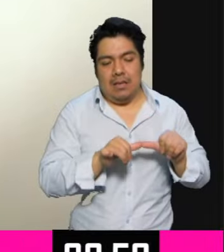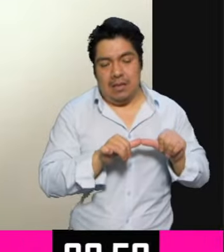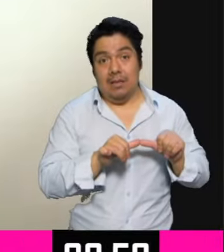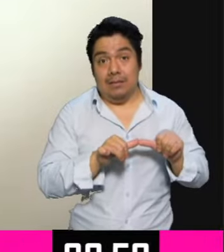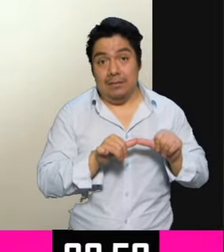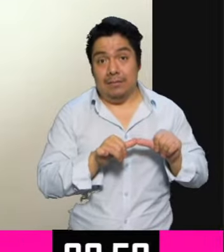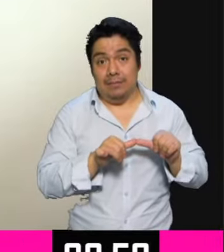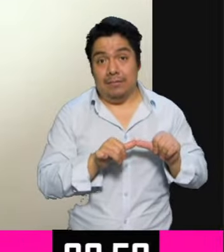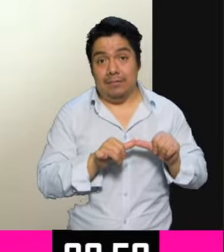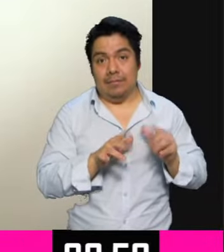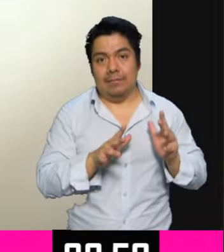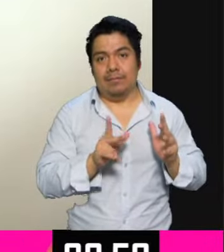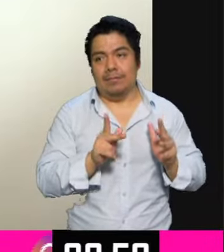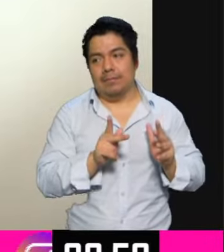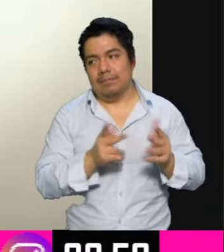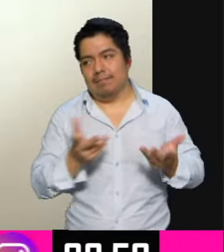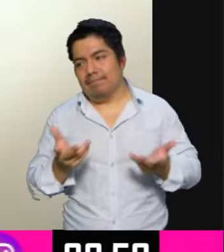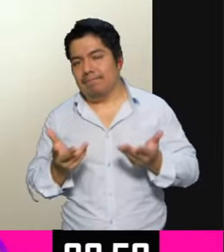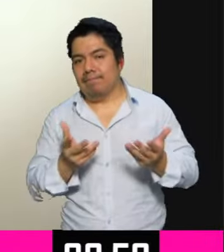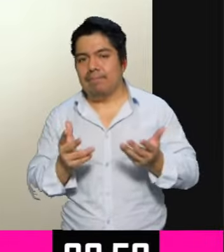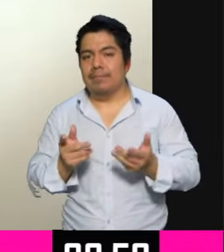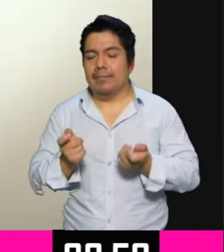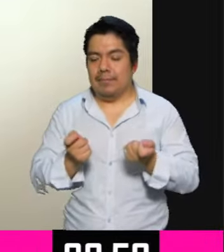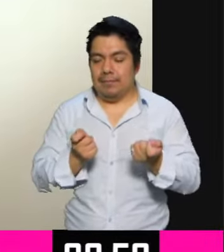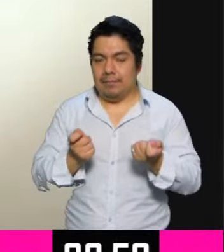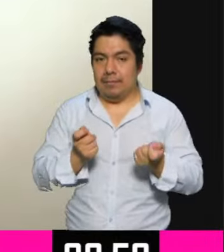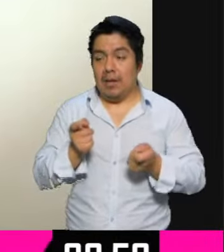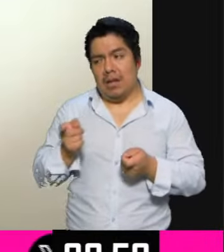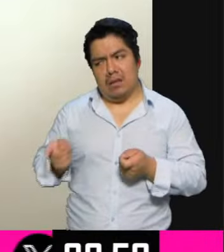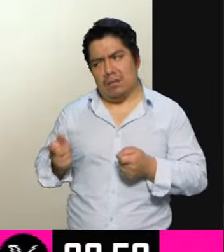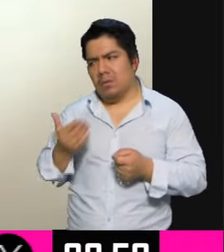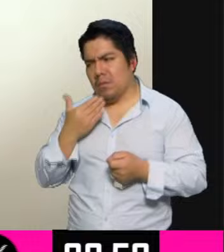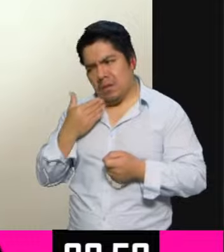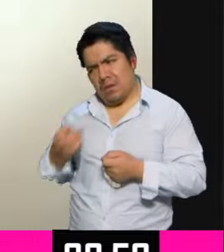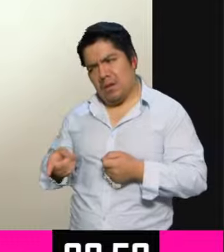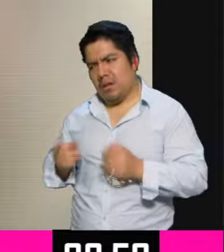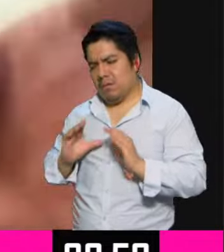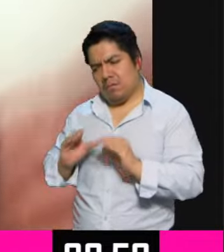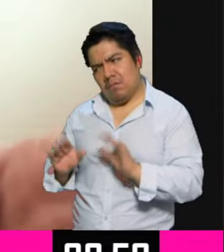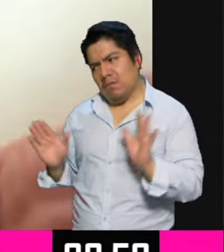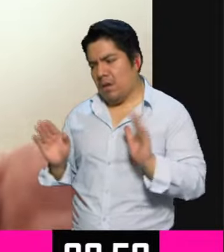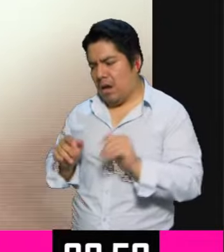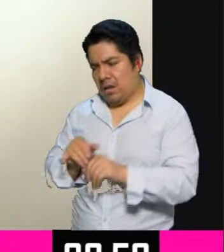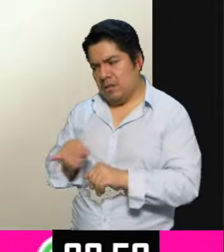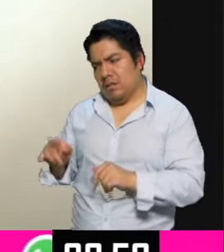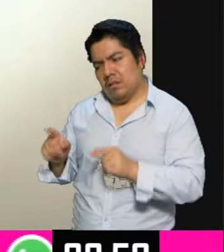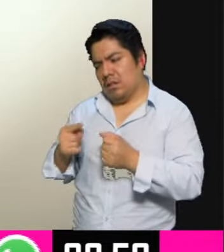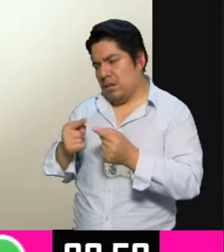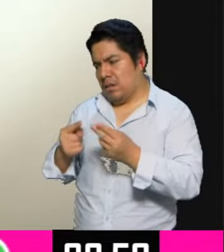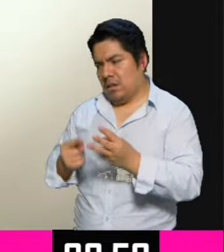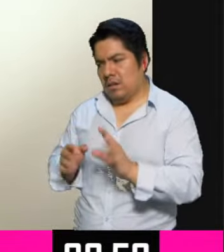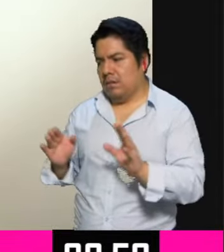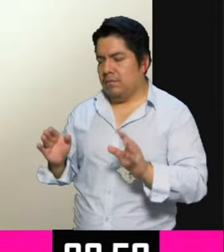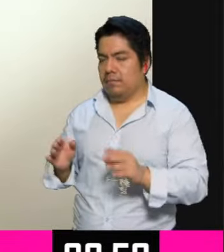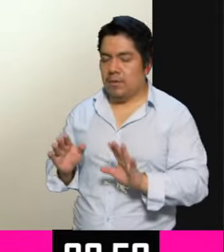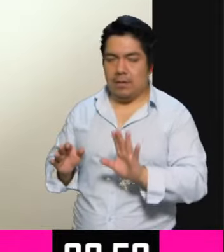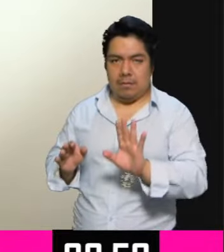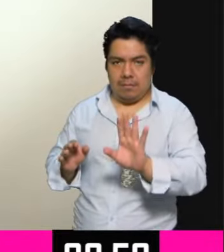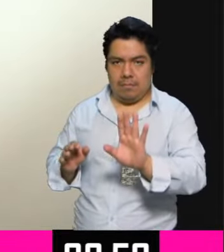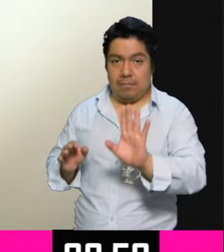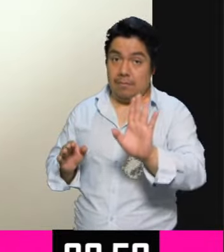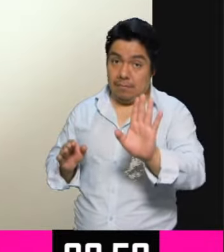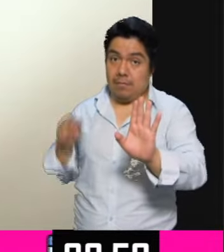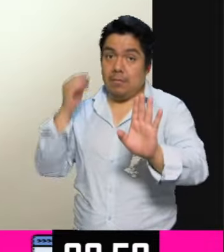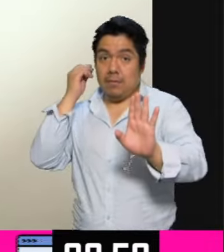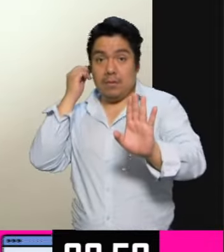reconocido Sí sí racionalizado Es por tu bien es porque no hay otra es que porque no sé qué es porque no sé cuánto a ver